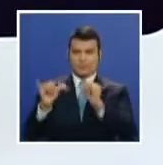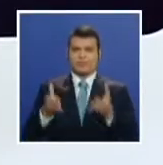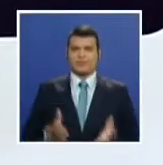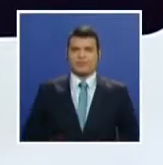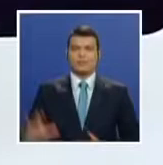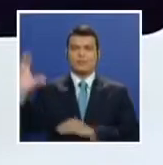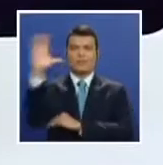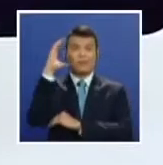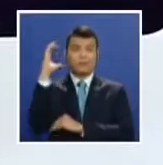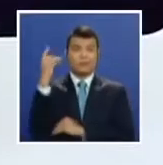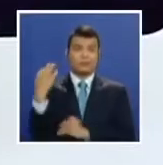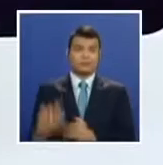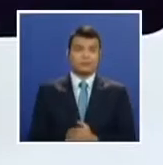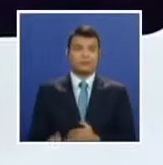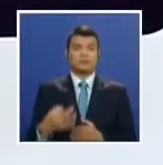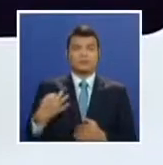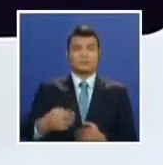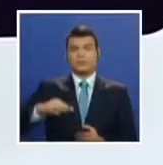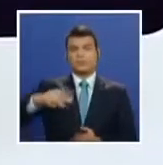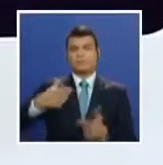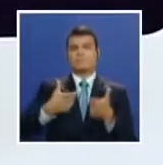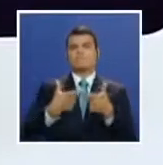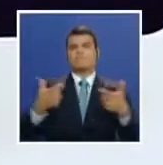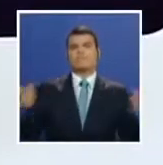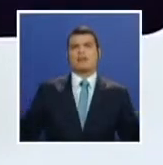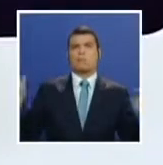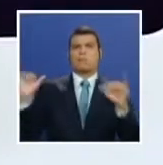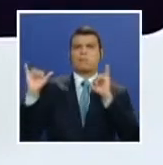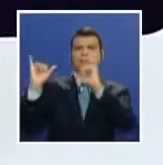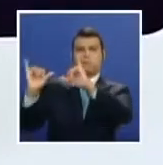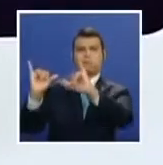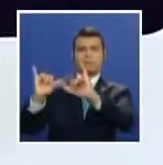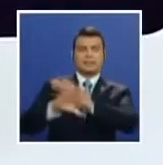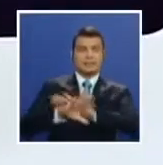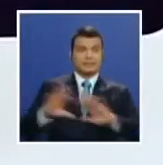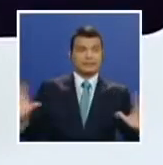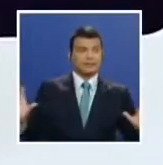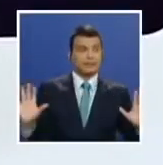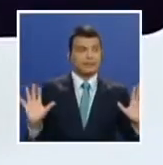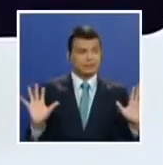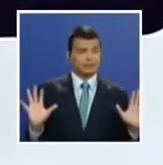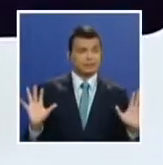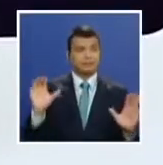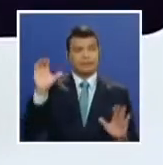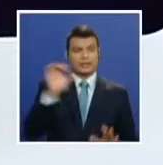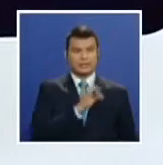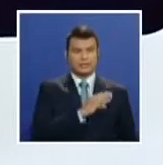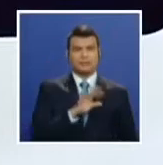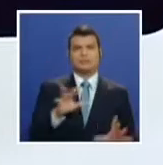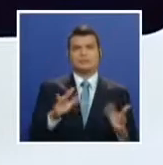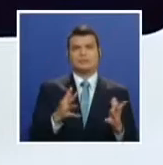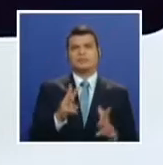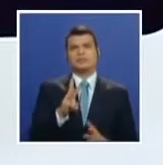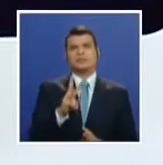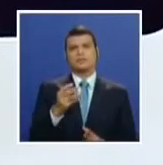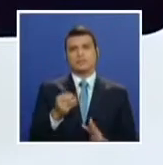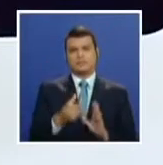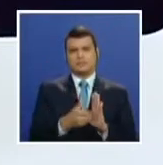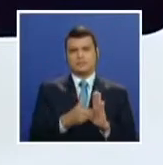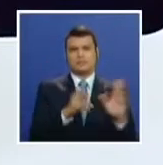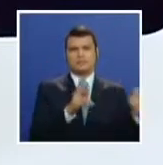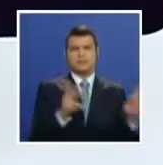tercera colonia de invidentes con mayor número de personas sí señor es decir en chile hay por lo menos 30 mil